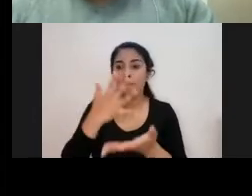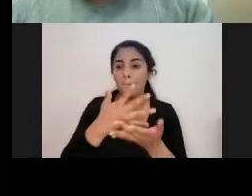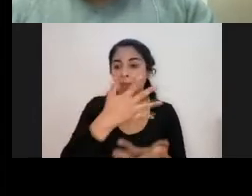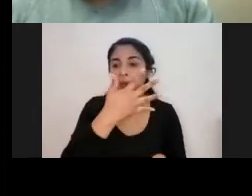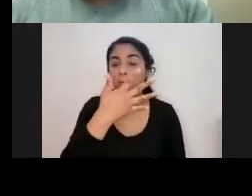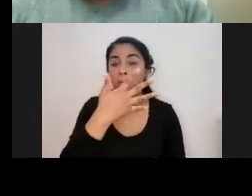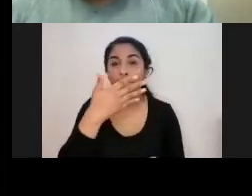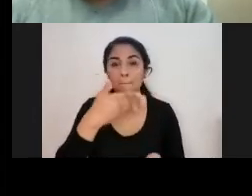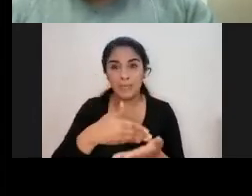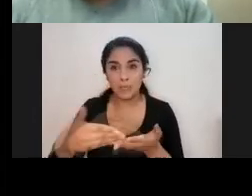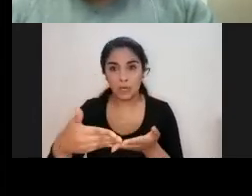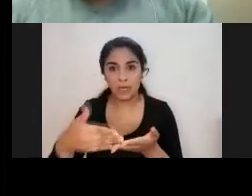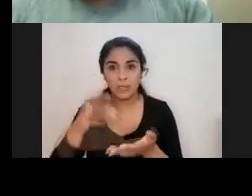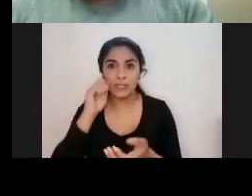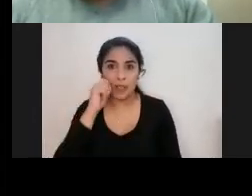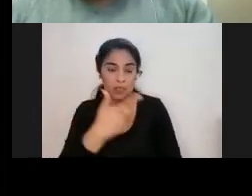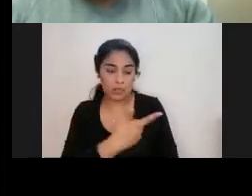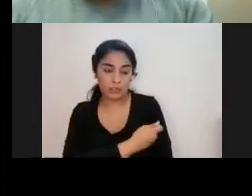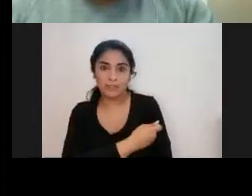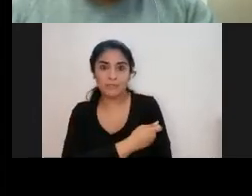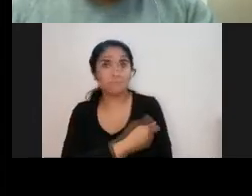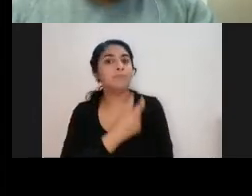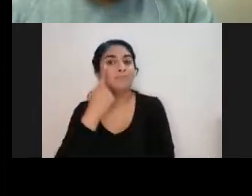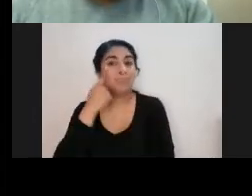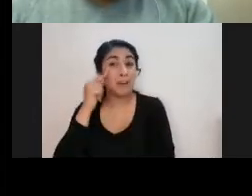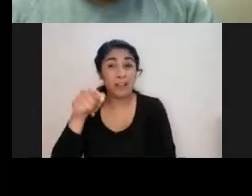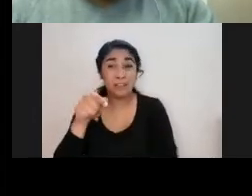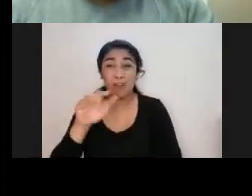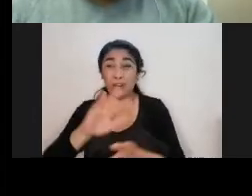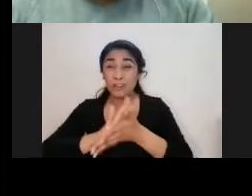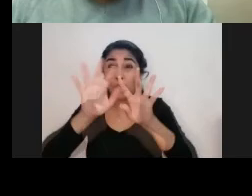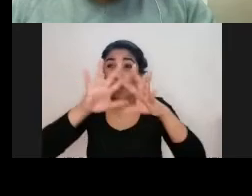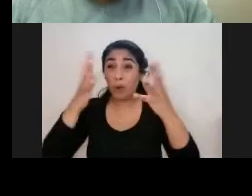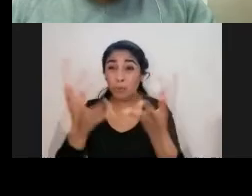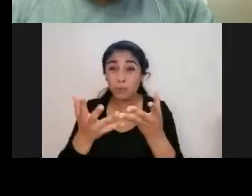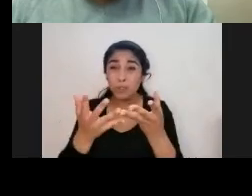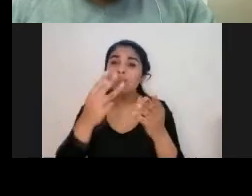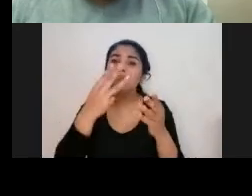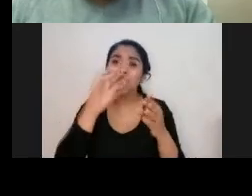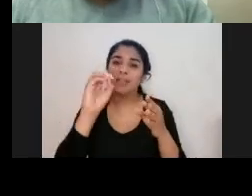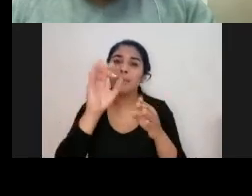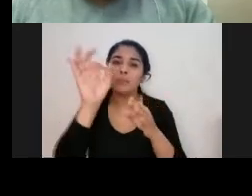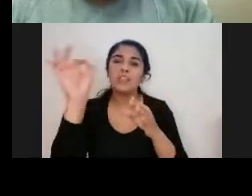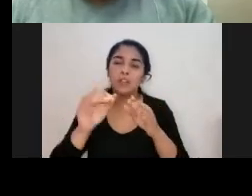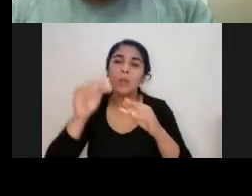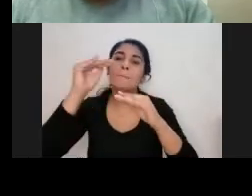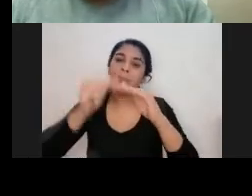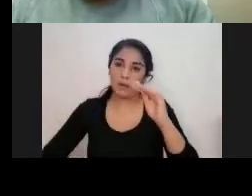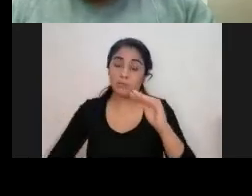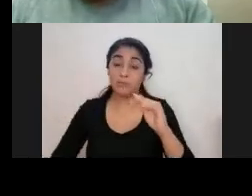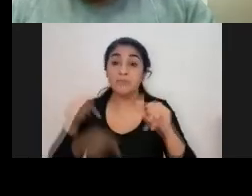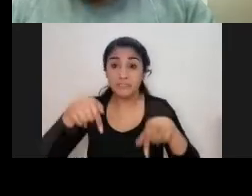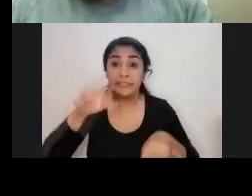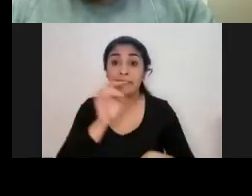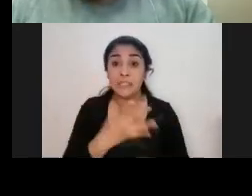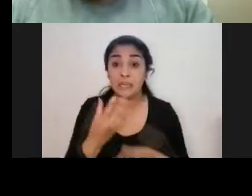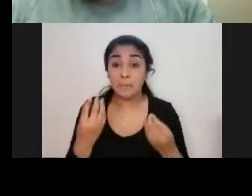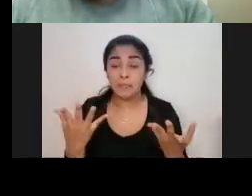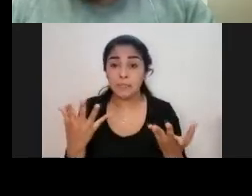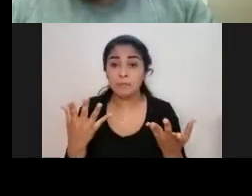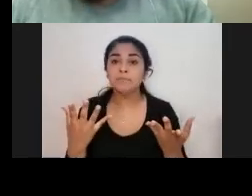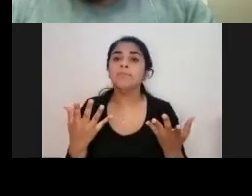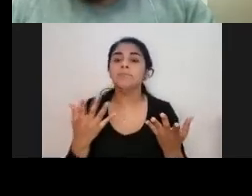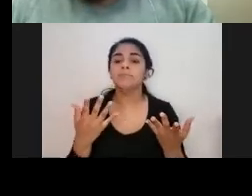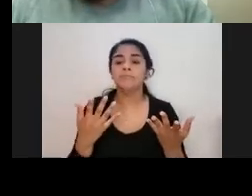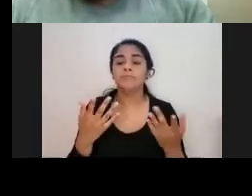realidad esto es menos del 30% a nivel mundial. ¿Y qué es lo que pasa en Chile, cierto? Vamos a la baja,